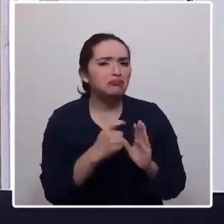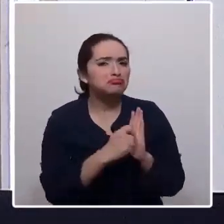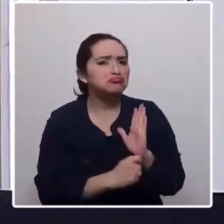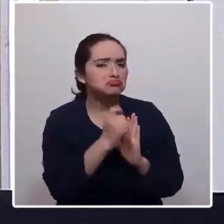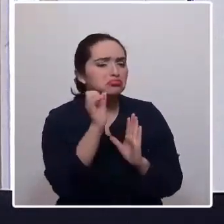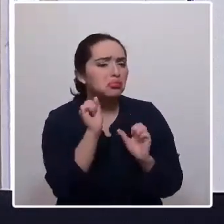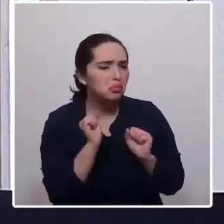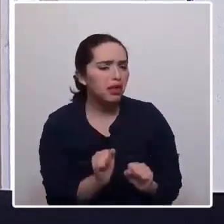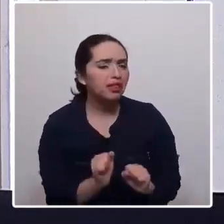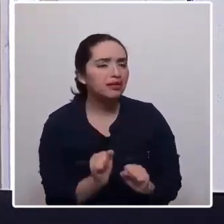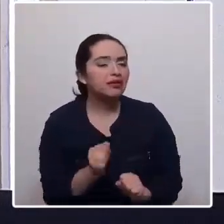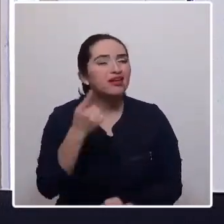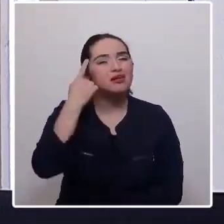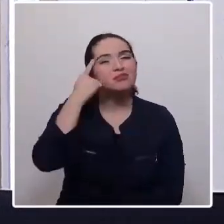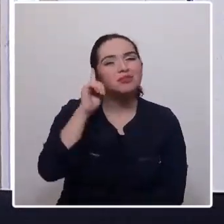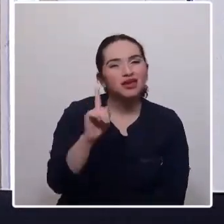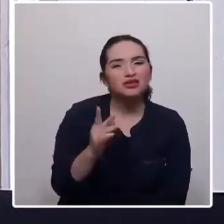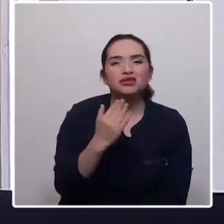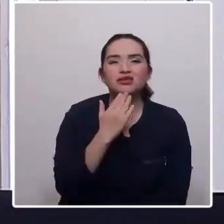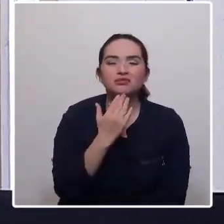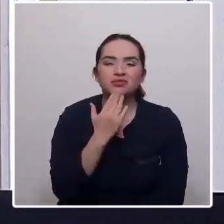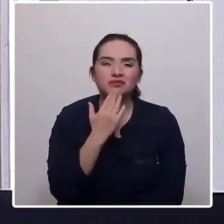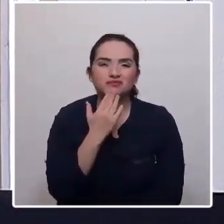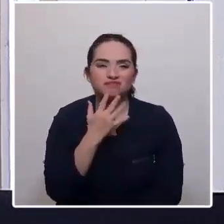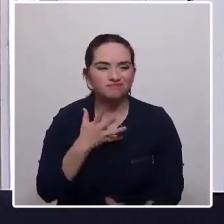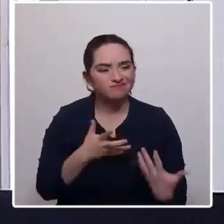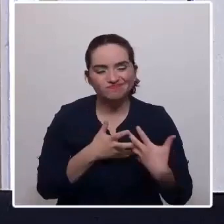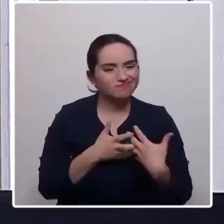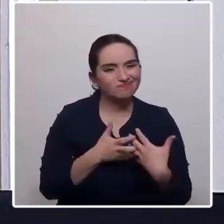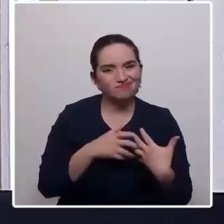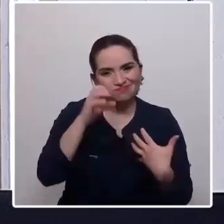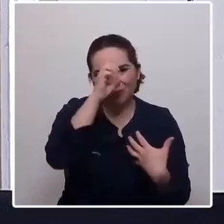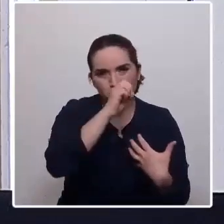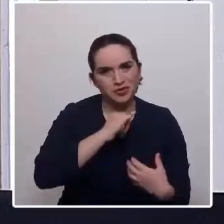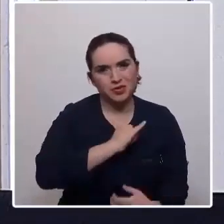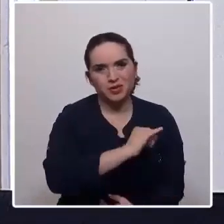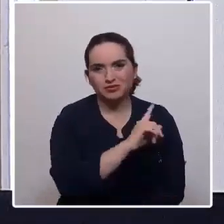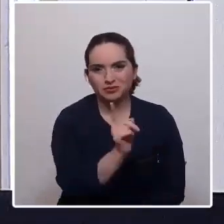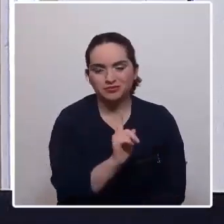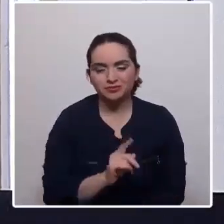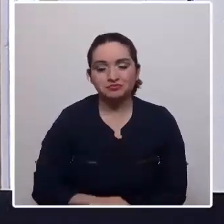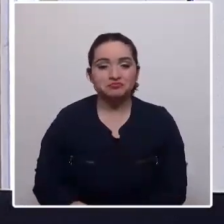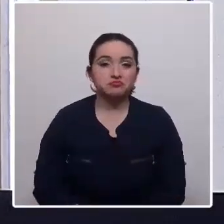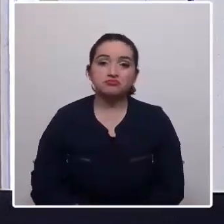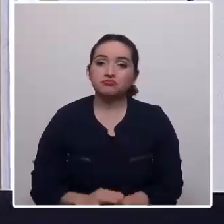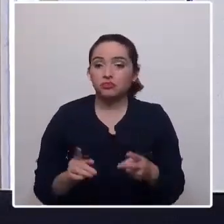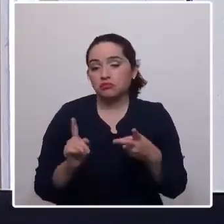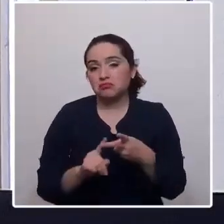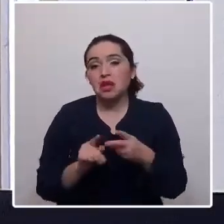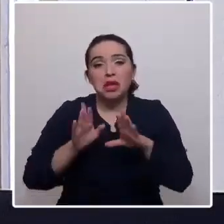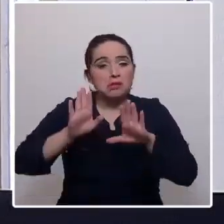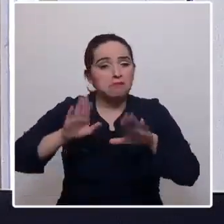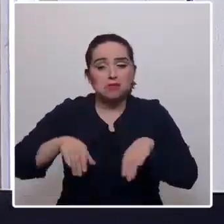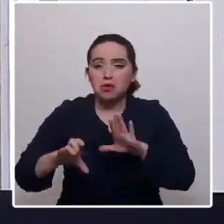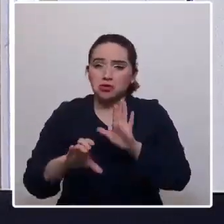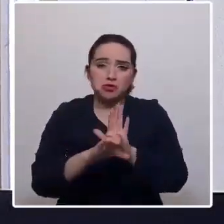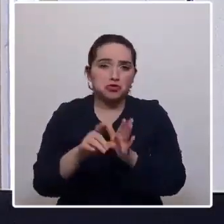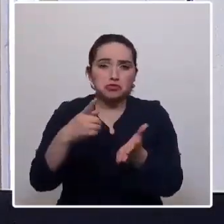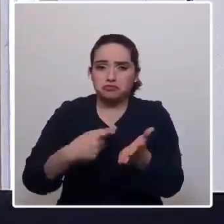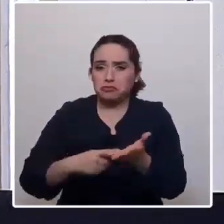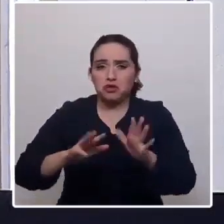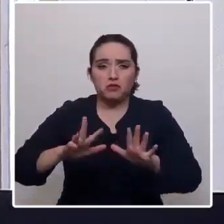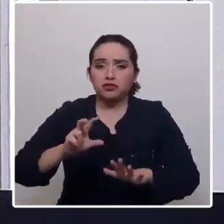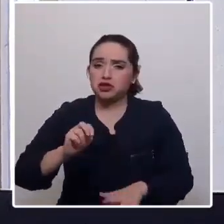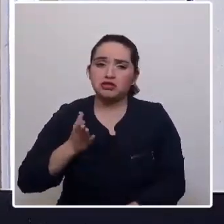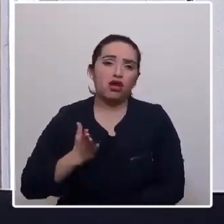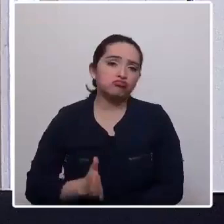también legítimamente no compartimos. Otra opción es mantener todo tal como está, de acuerdo a la Constitución de 1980,